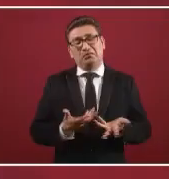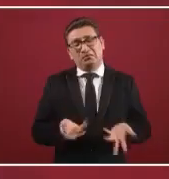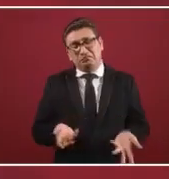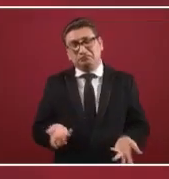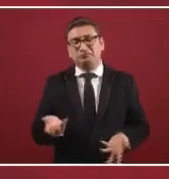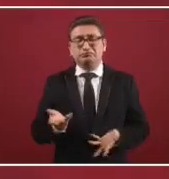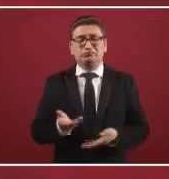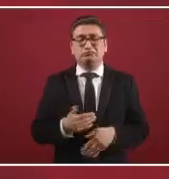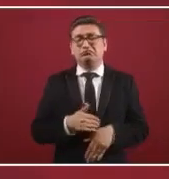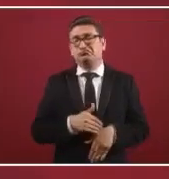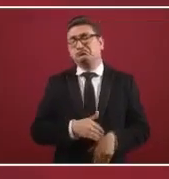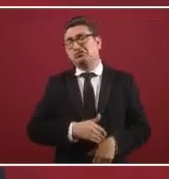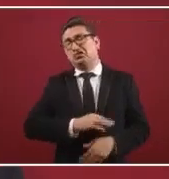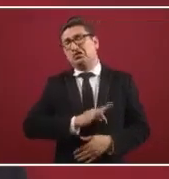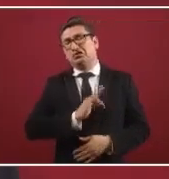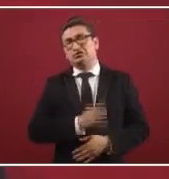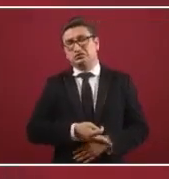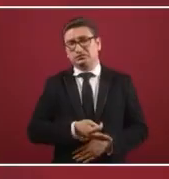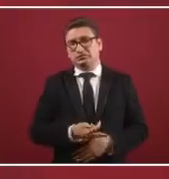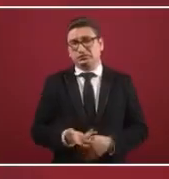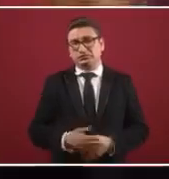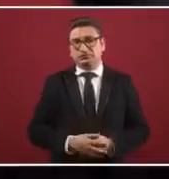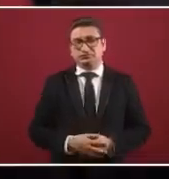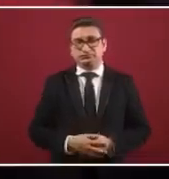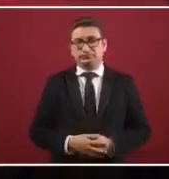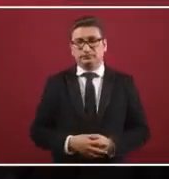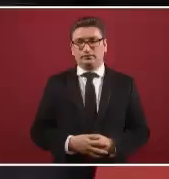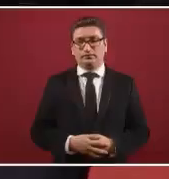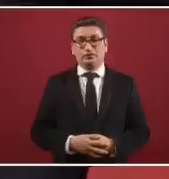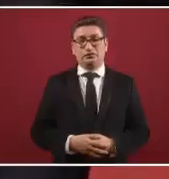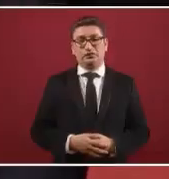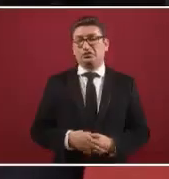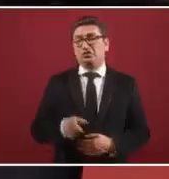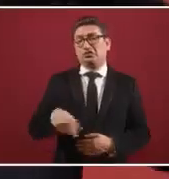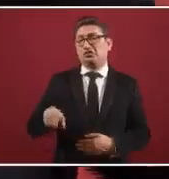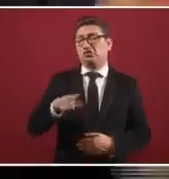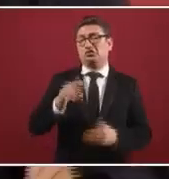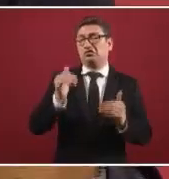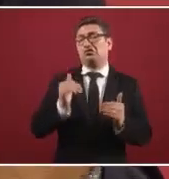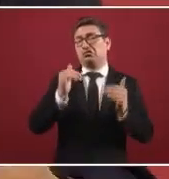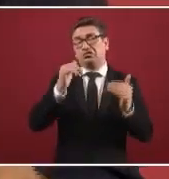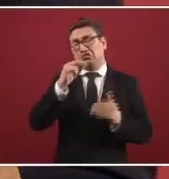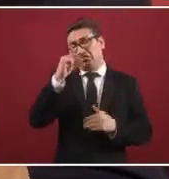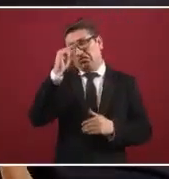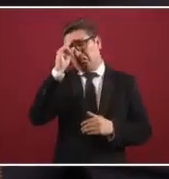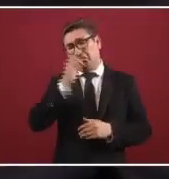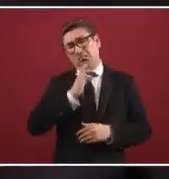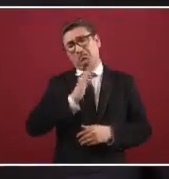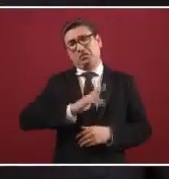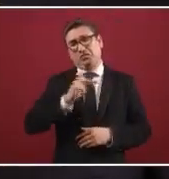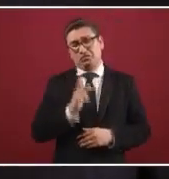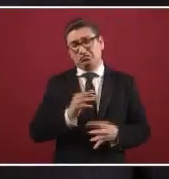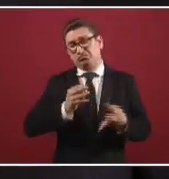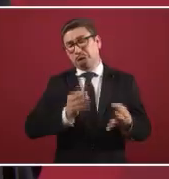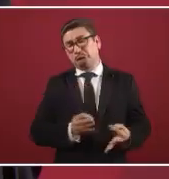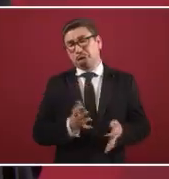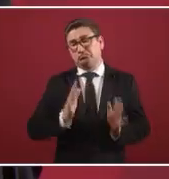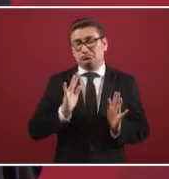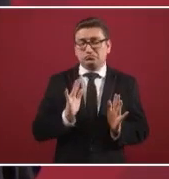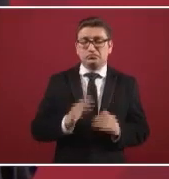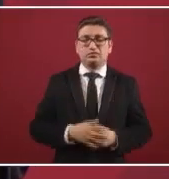O sea, aceptó de que lo mejor era la calidad. ¿Cómo le vas a estar dando